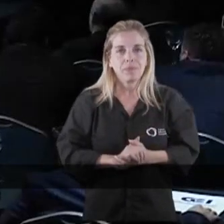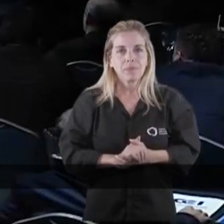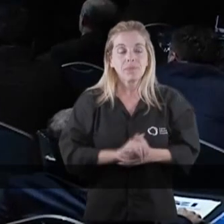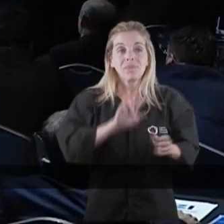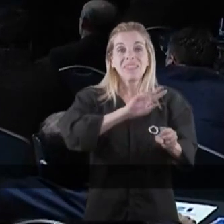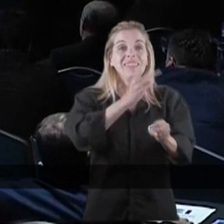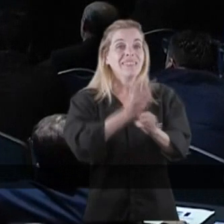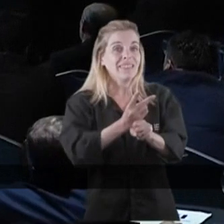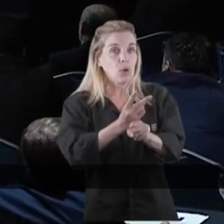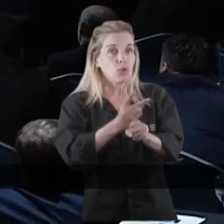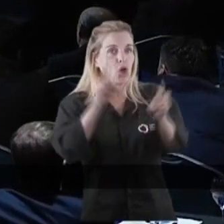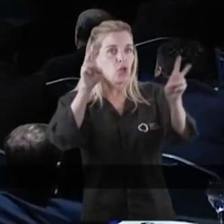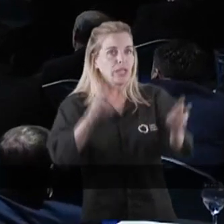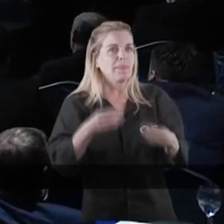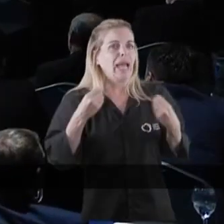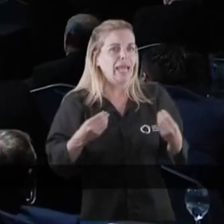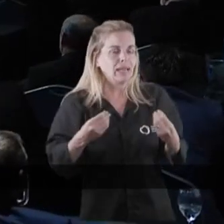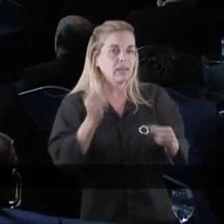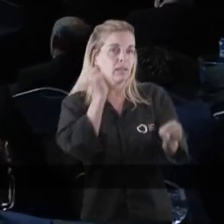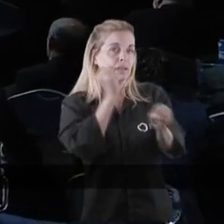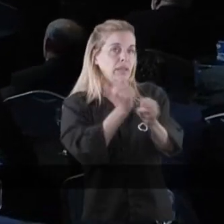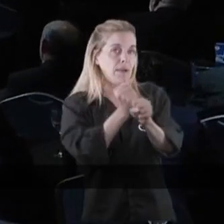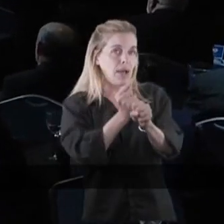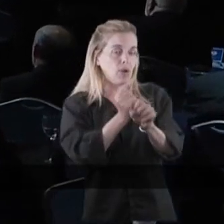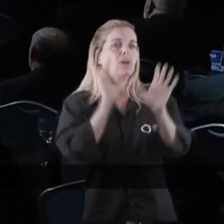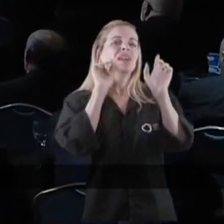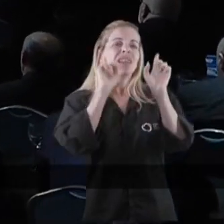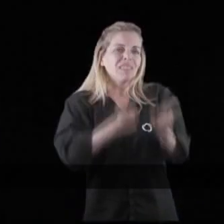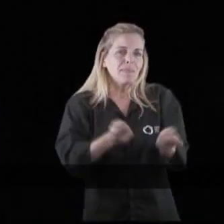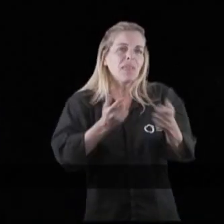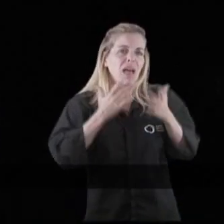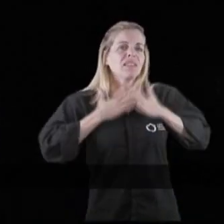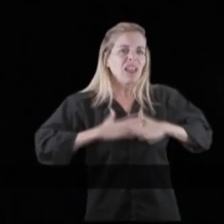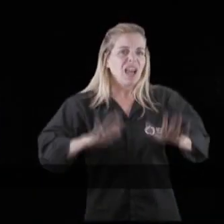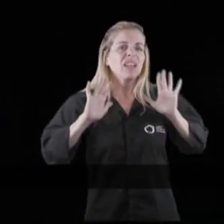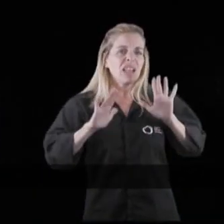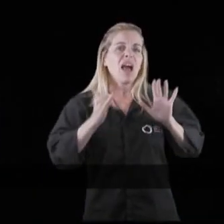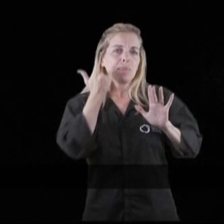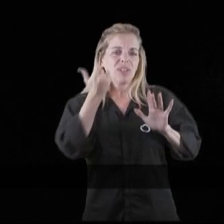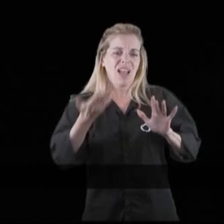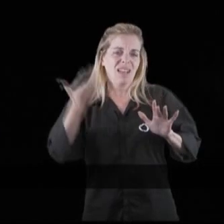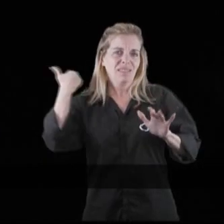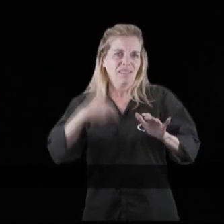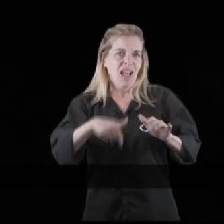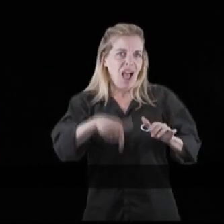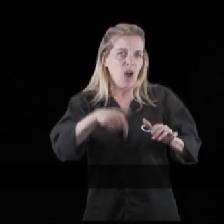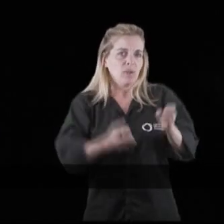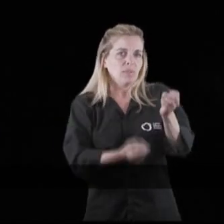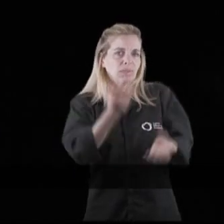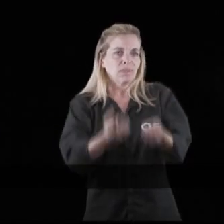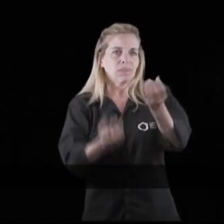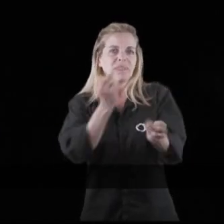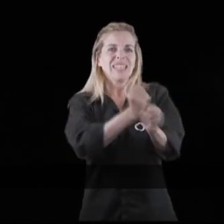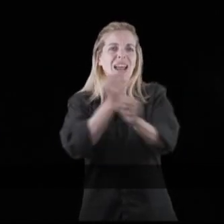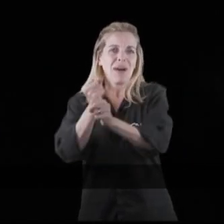El segundo tema es el trabajo, y eso también nos tranquiliza, porque hemos creado muchísimos trabajos en este tiempo. Vean ustedes cómo ha